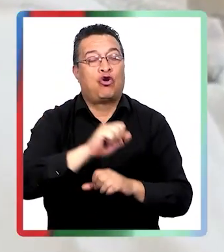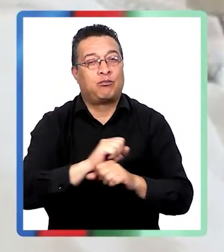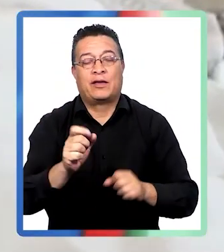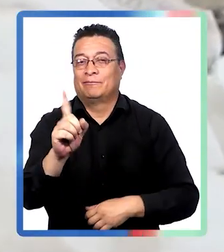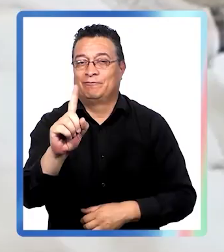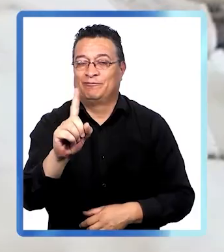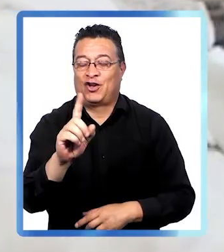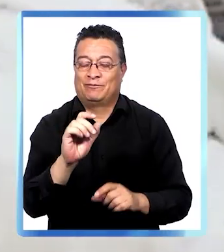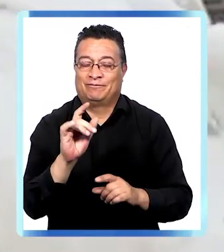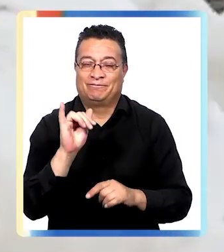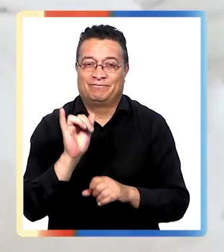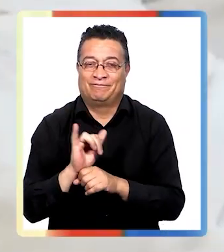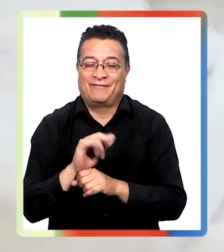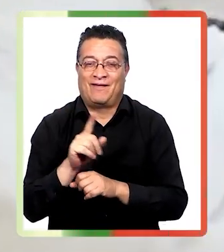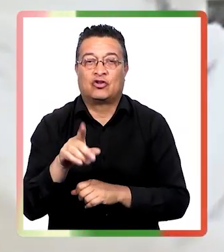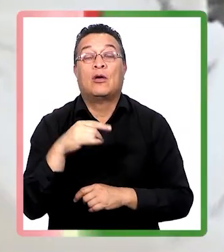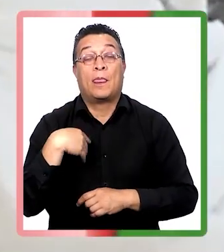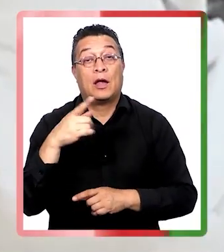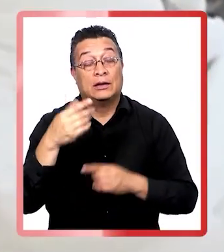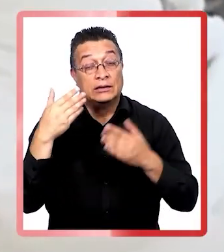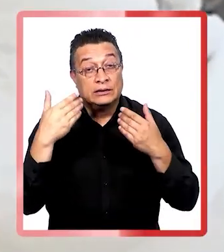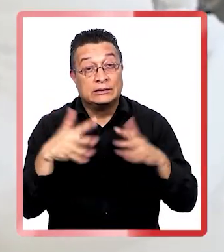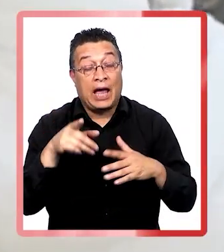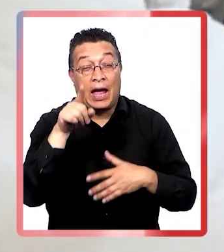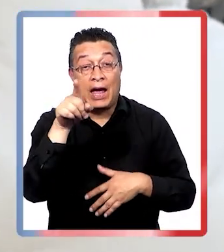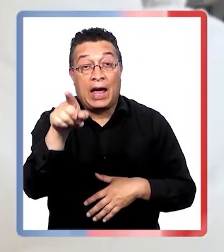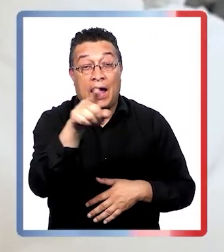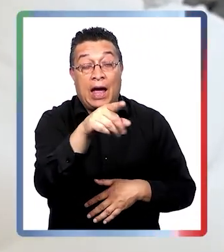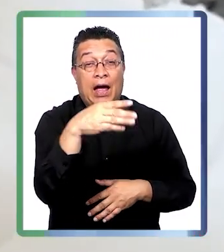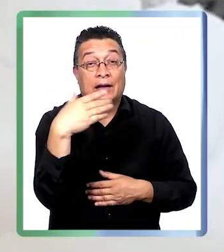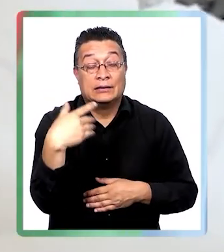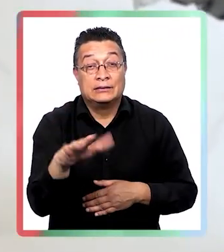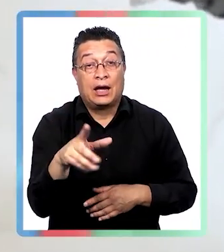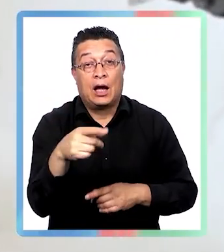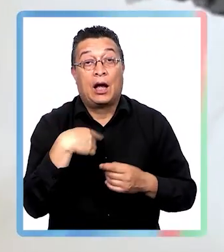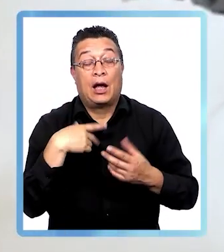Eso no es tan así. A ver, mi recomendación es que si ya cayeron en esto